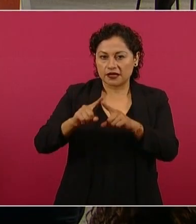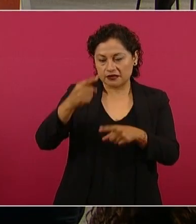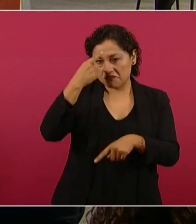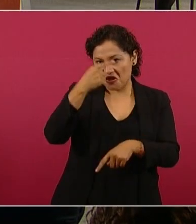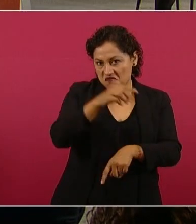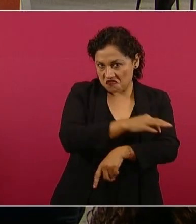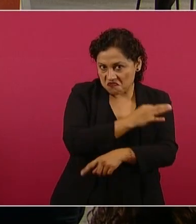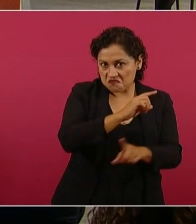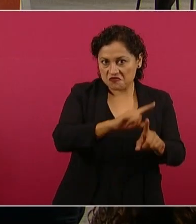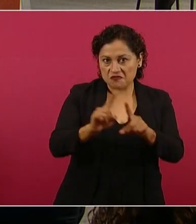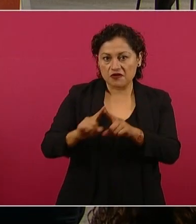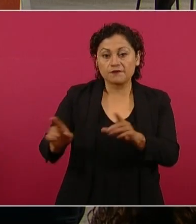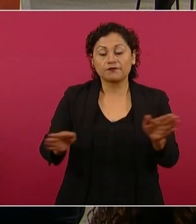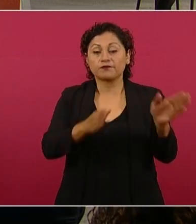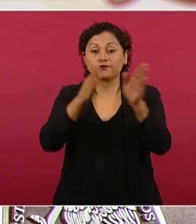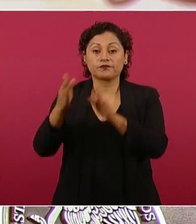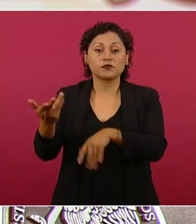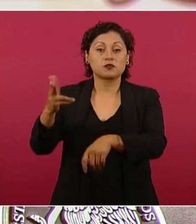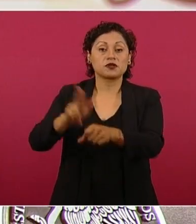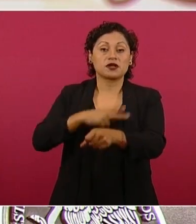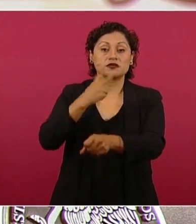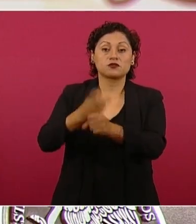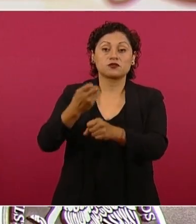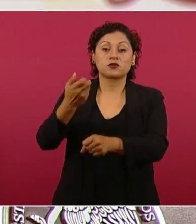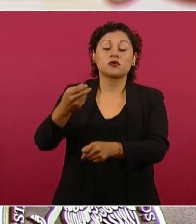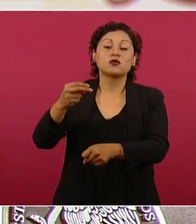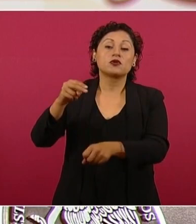en el segundo nivel de atención, el déficit es de